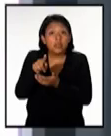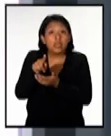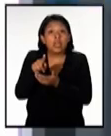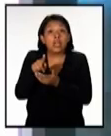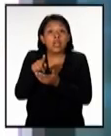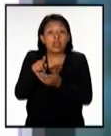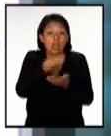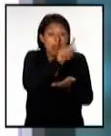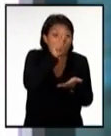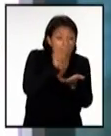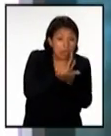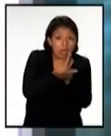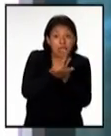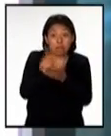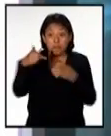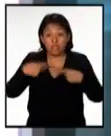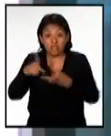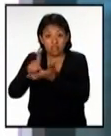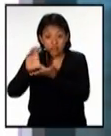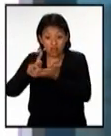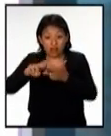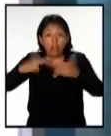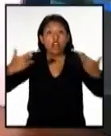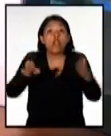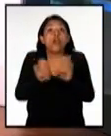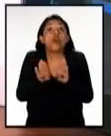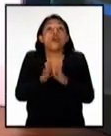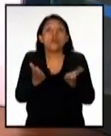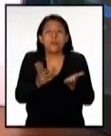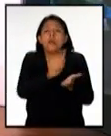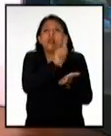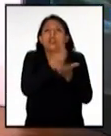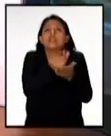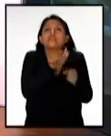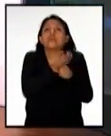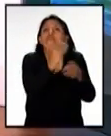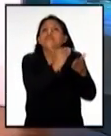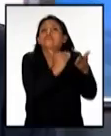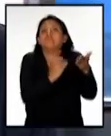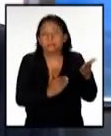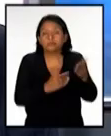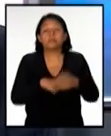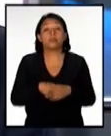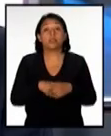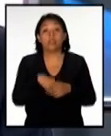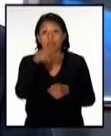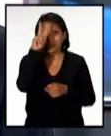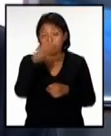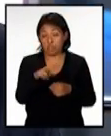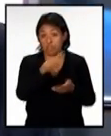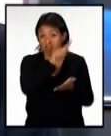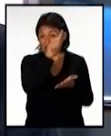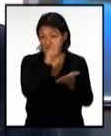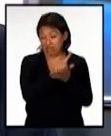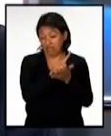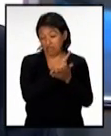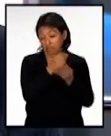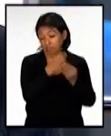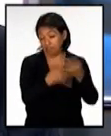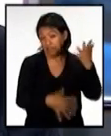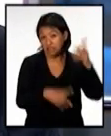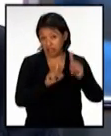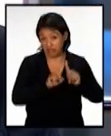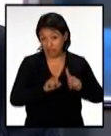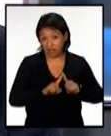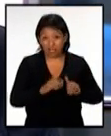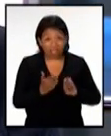que guardamos con ellas como conjunto de la sociedad. ¿Qué leyes existen, Ricardo? Mira, hay una gran cantidad de ordenamientos jurídicos, tenemos un marco legal